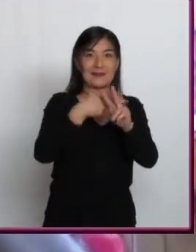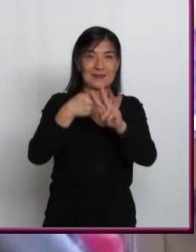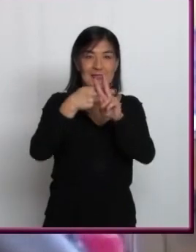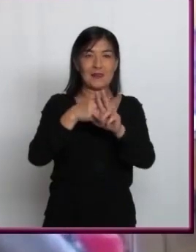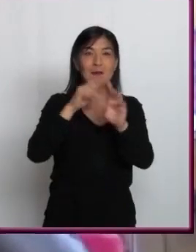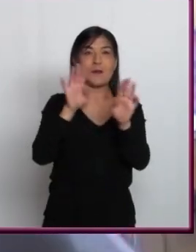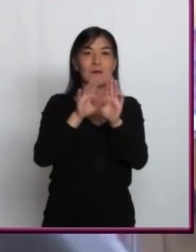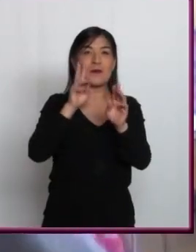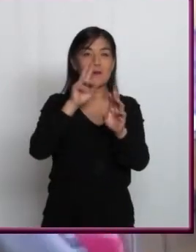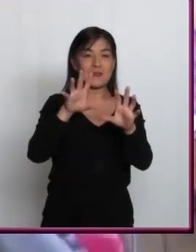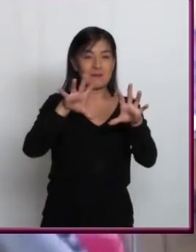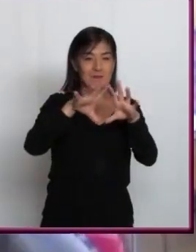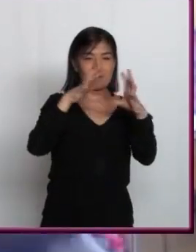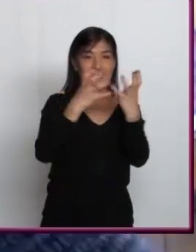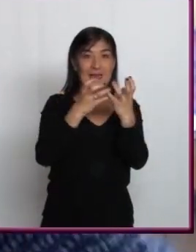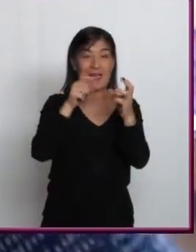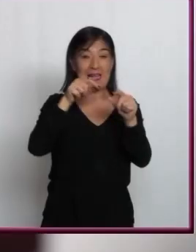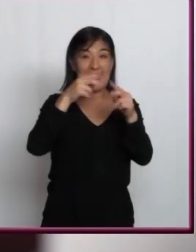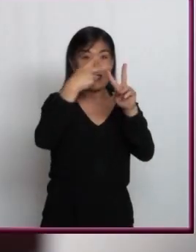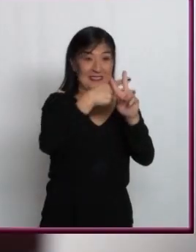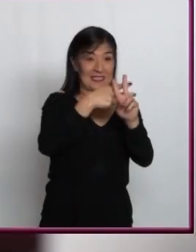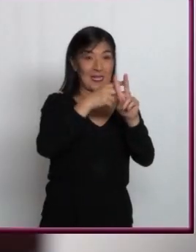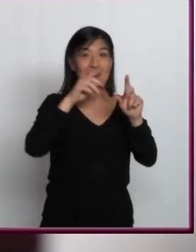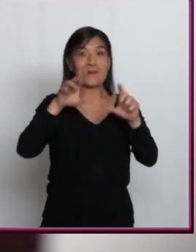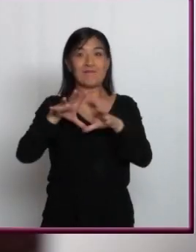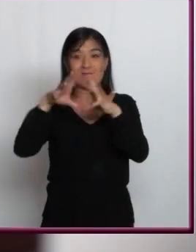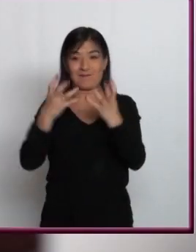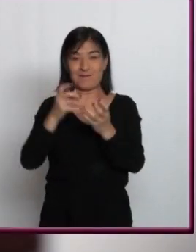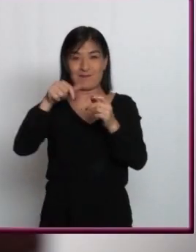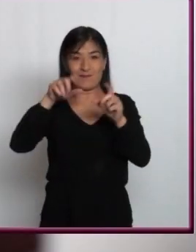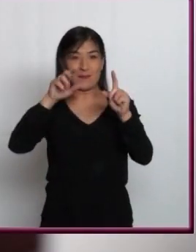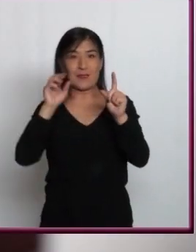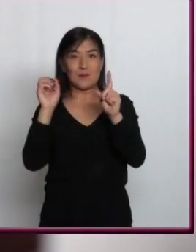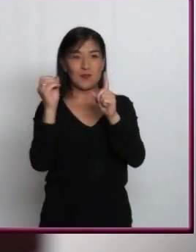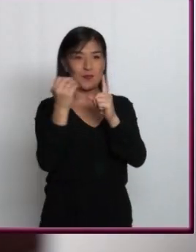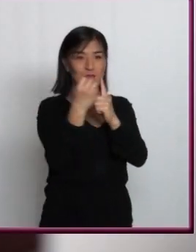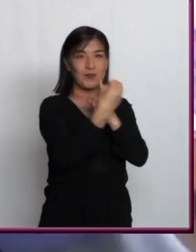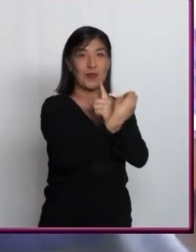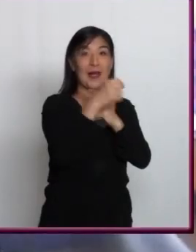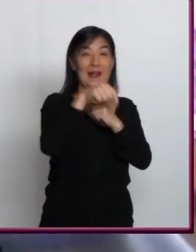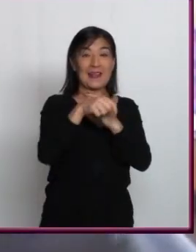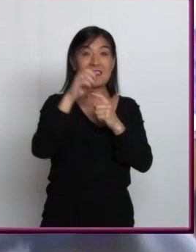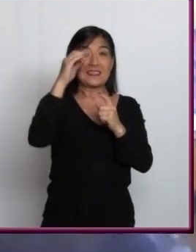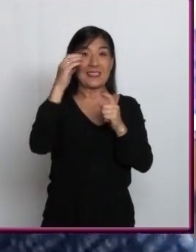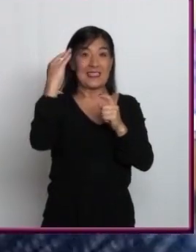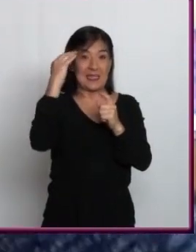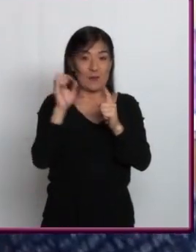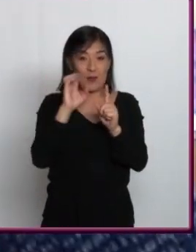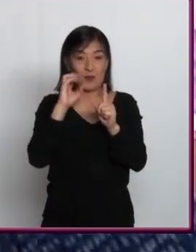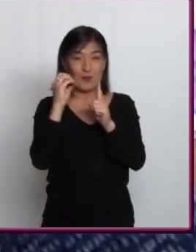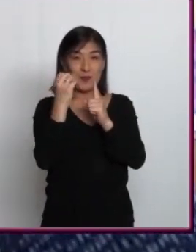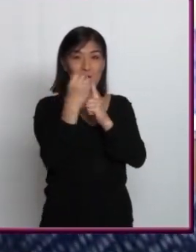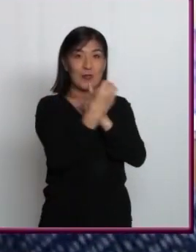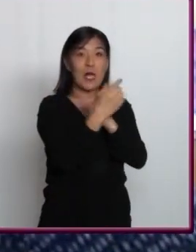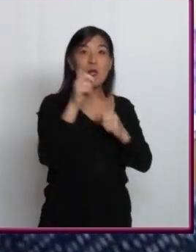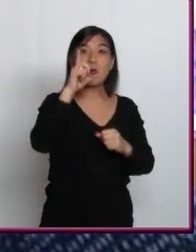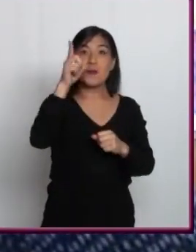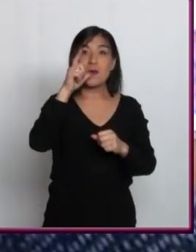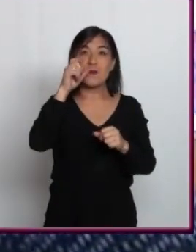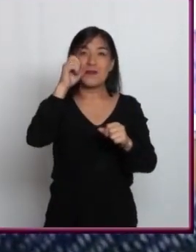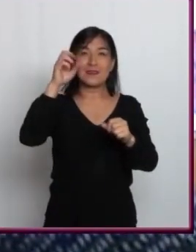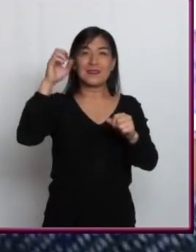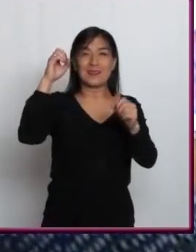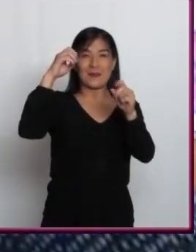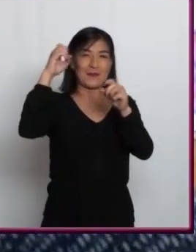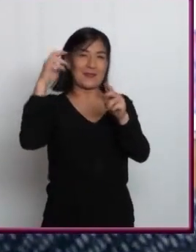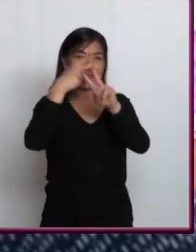planeta pasa justo enfrente de la estrella, y durante ese tiempo que está pasando enfrente de la estrella, la luz de la estrella pasa